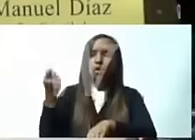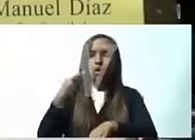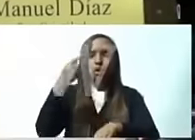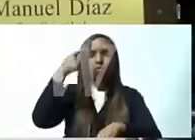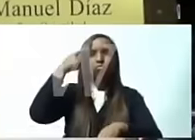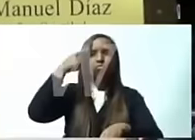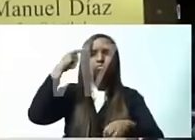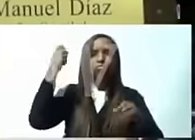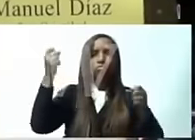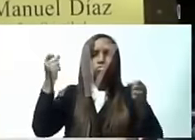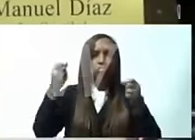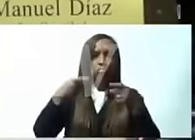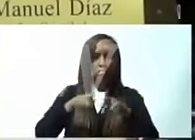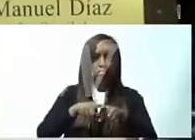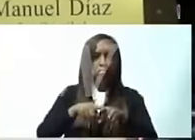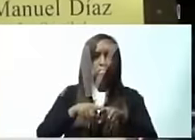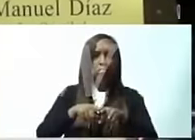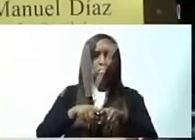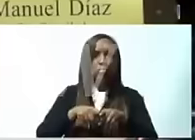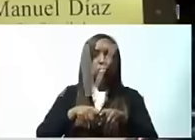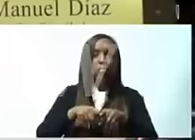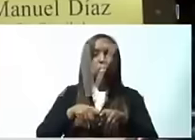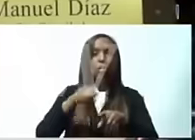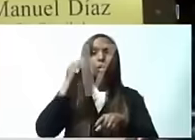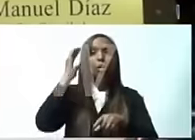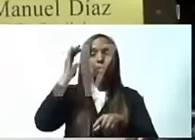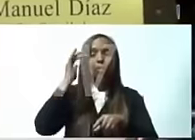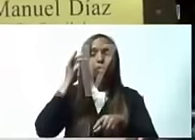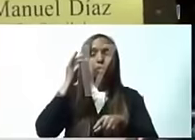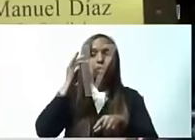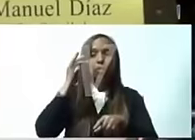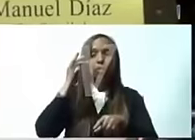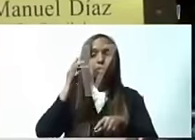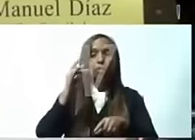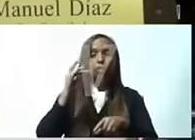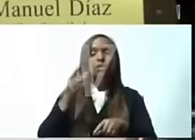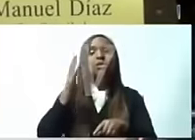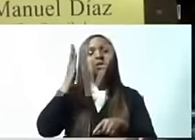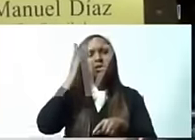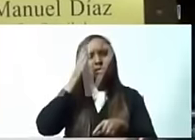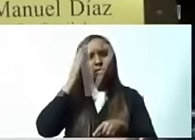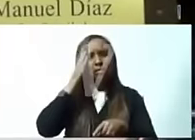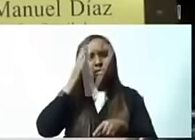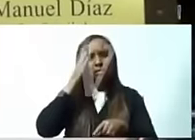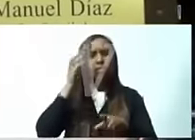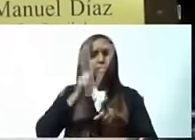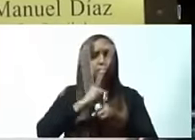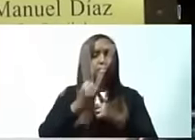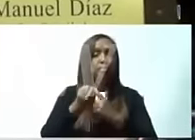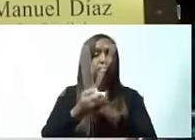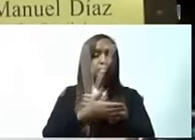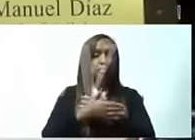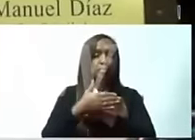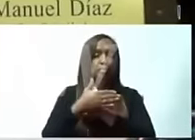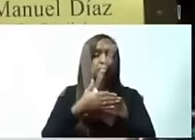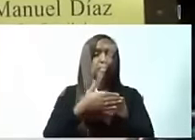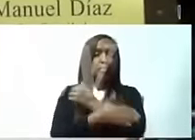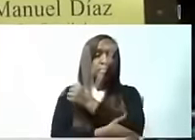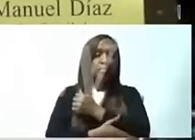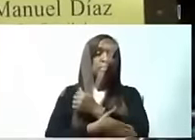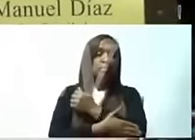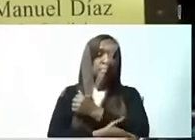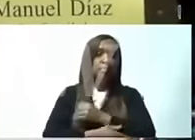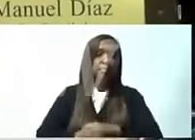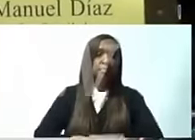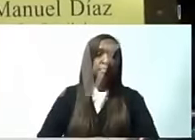verdaderamente esta resolución llama la atención ante organismos internacionales. Y